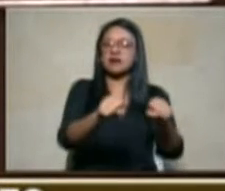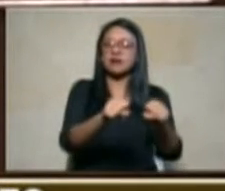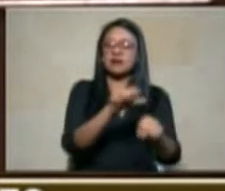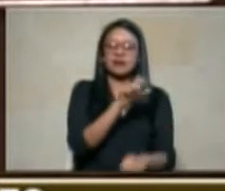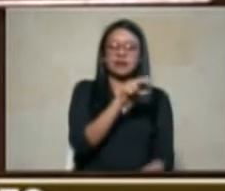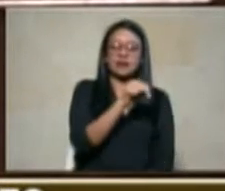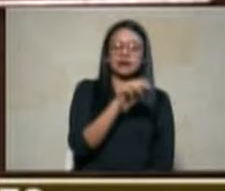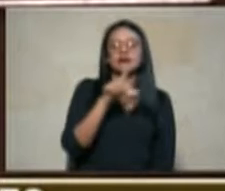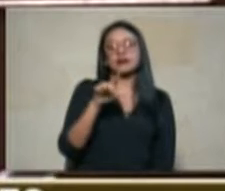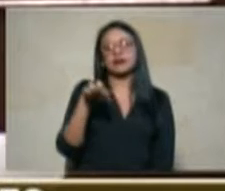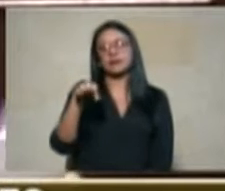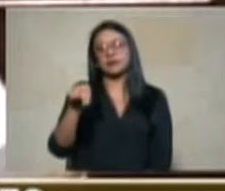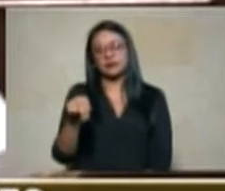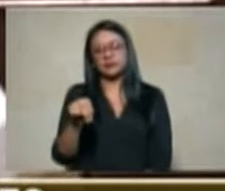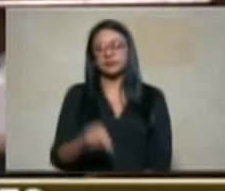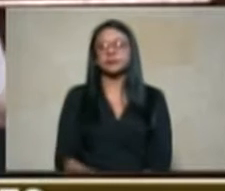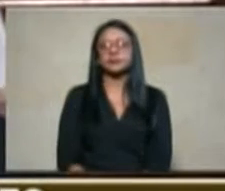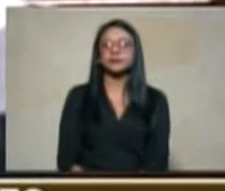EPL.